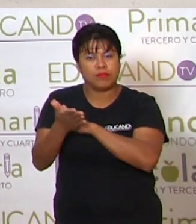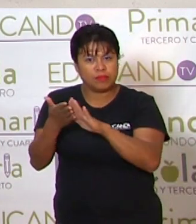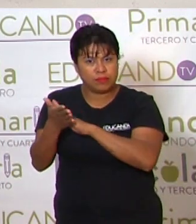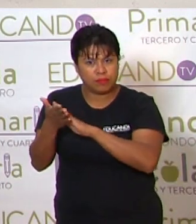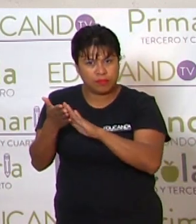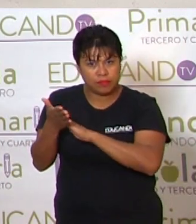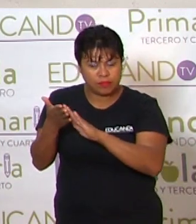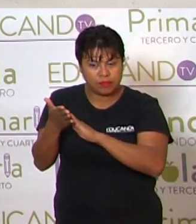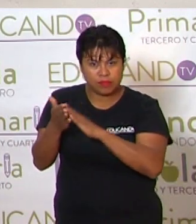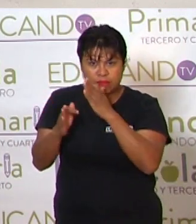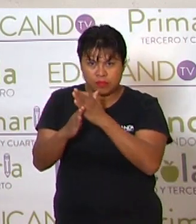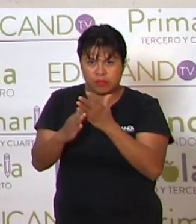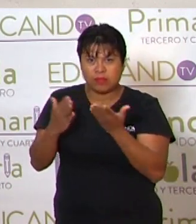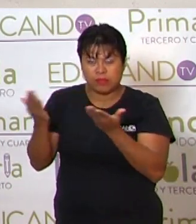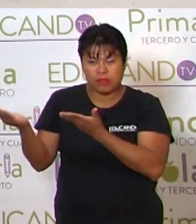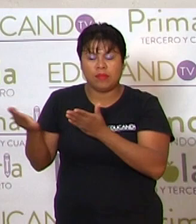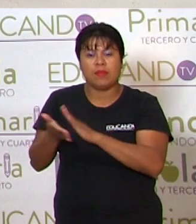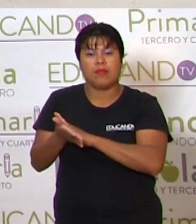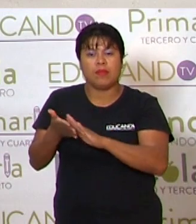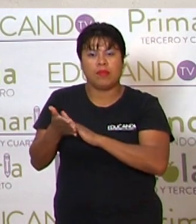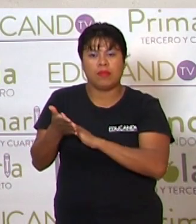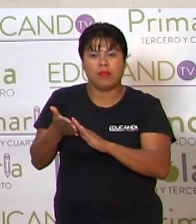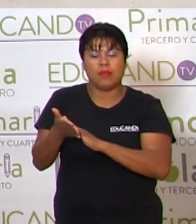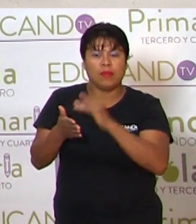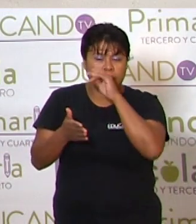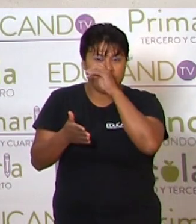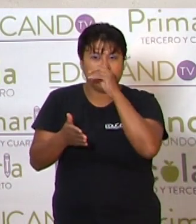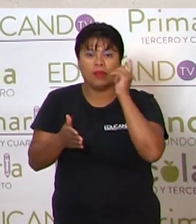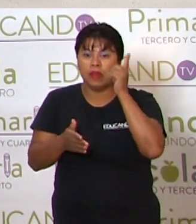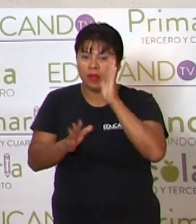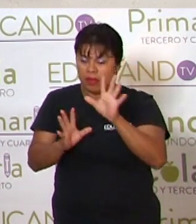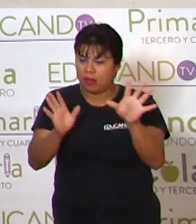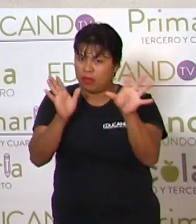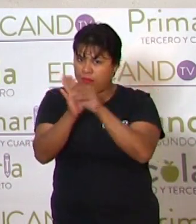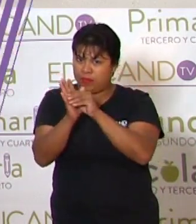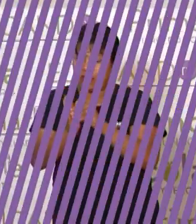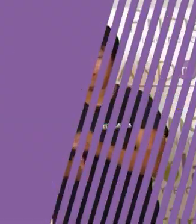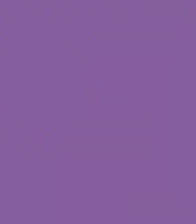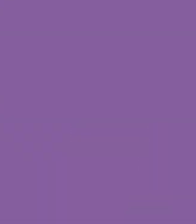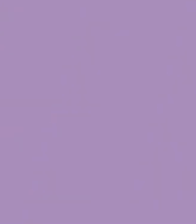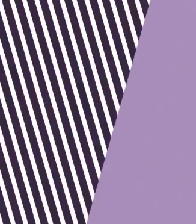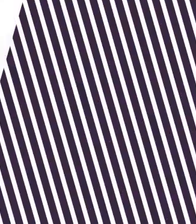hasta esta parte. Bien, espero que ya hayas copiado.